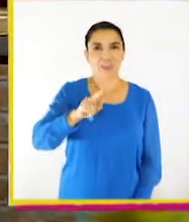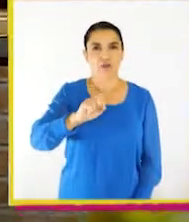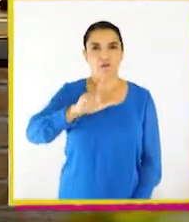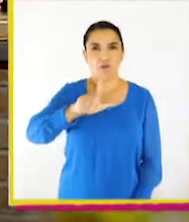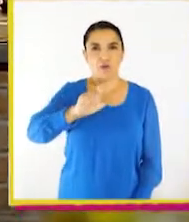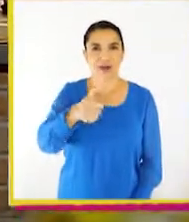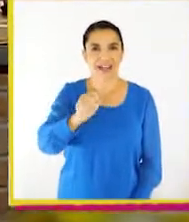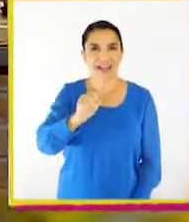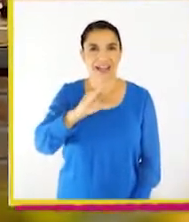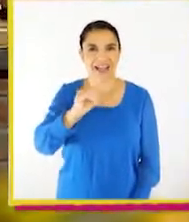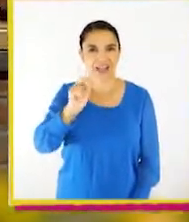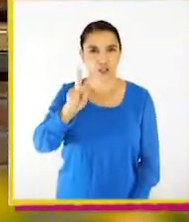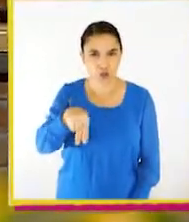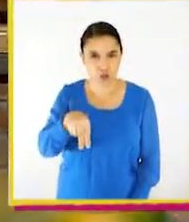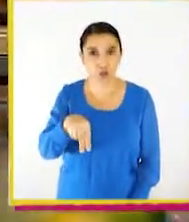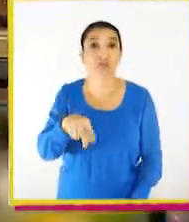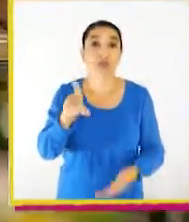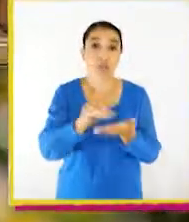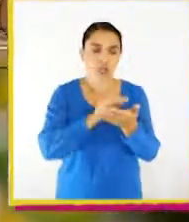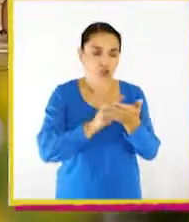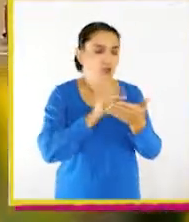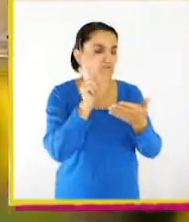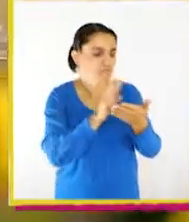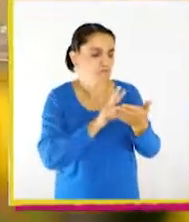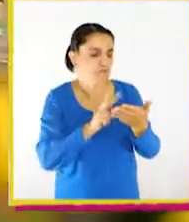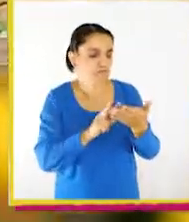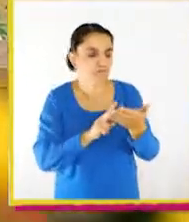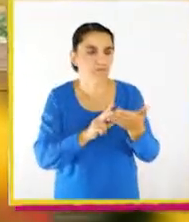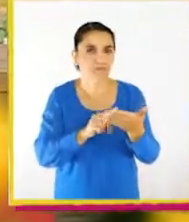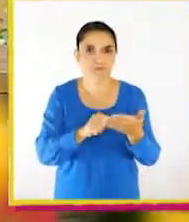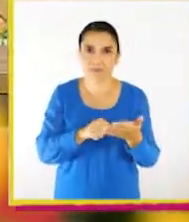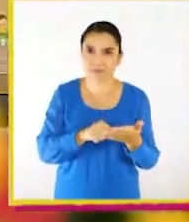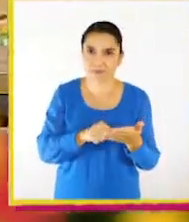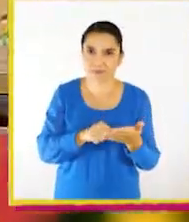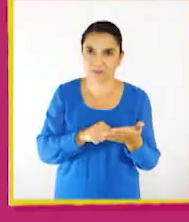Buscaré en mi diccionario antes de continuar la lectura.